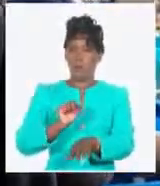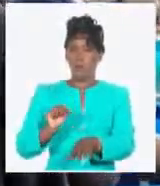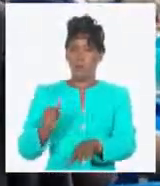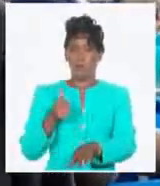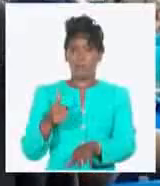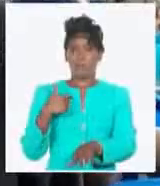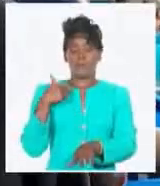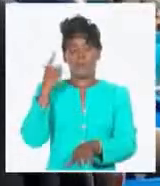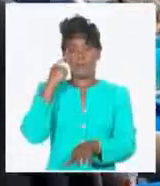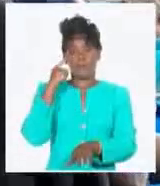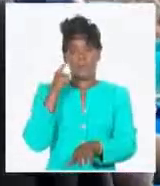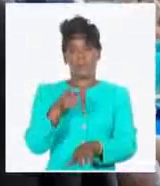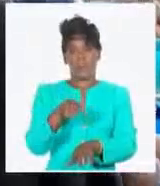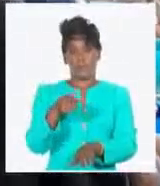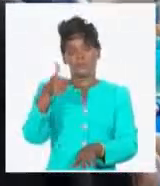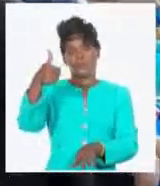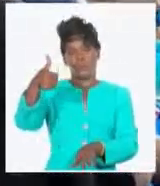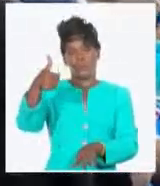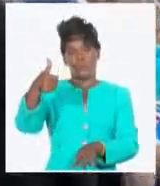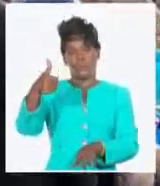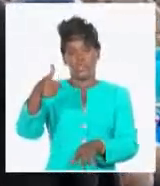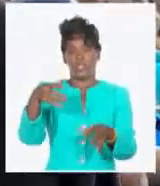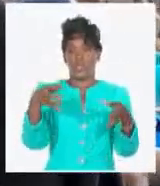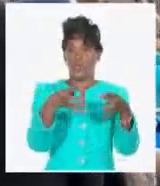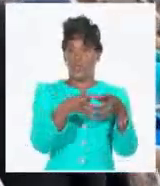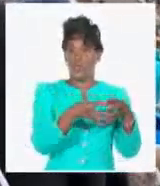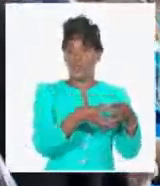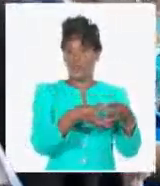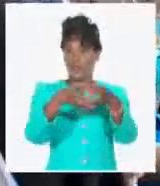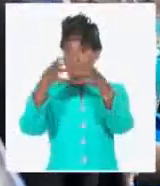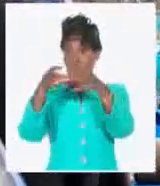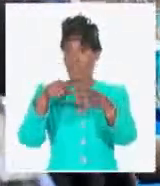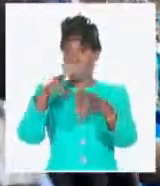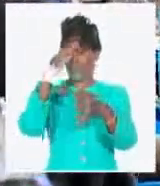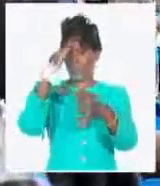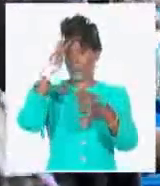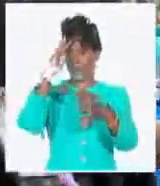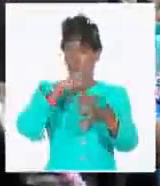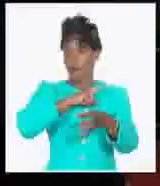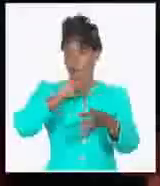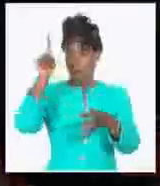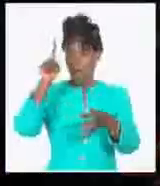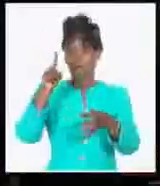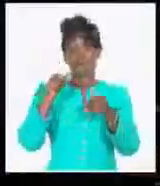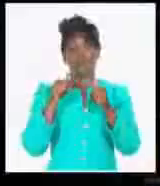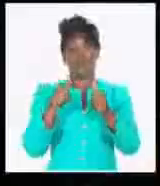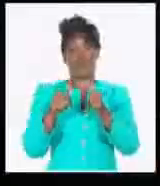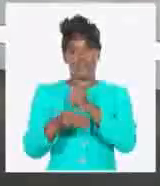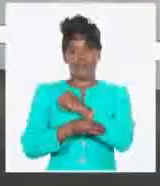esperamos también a una equipa fuerte de Cuba a París.